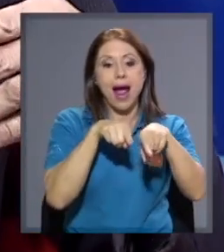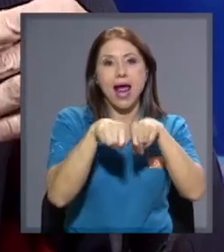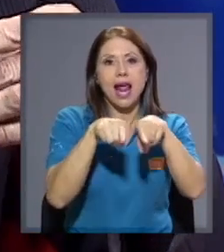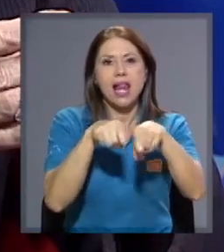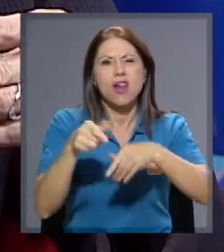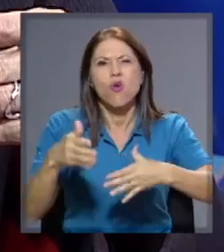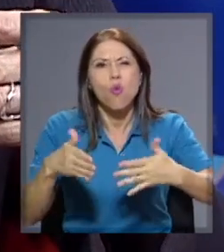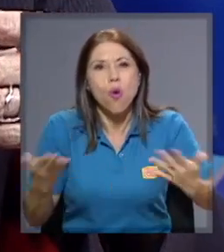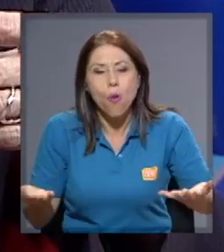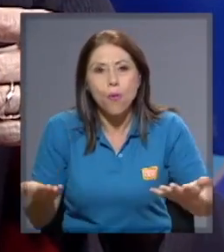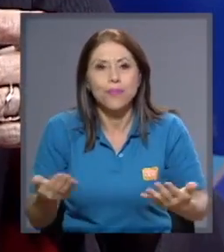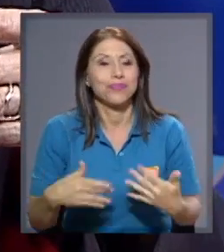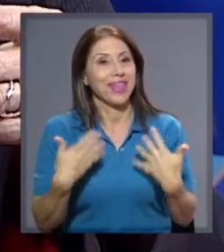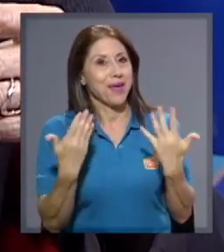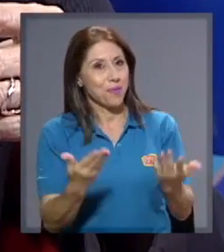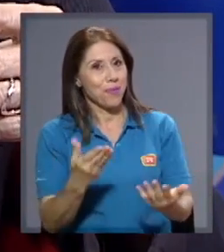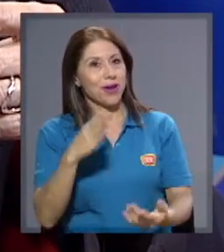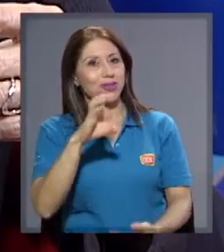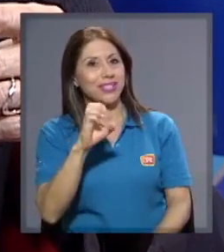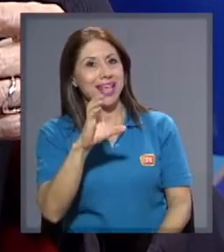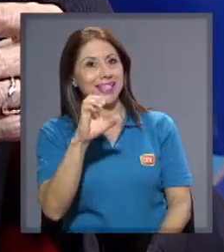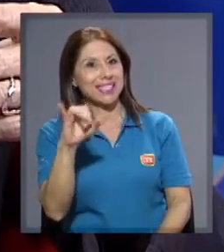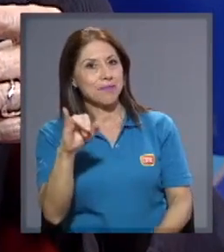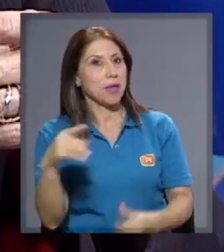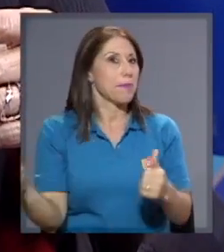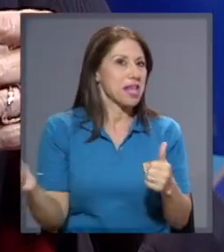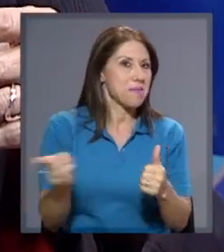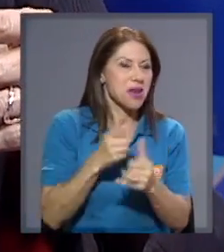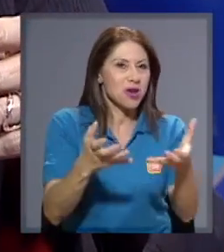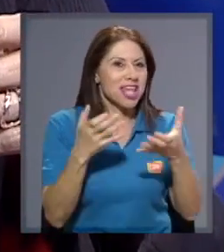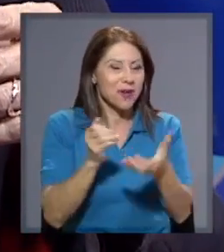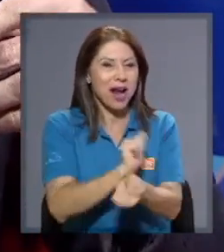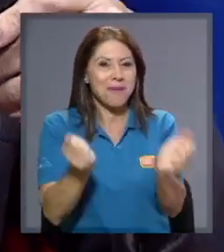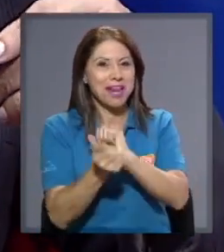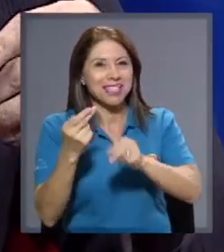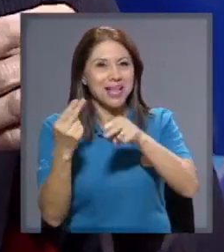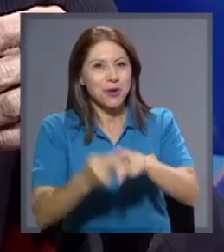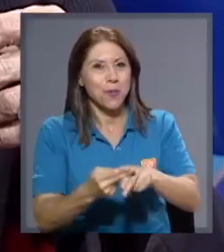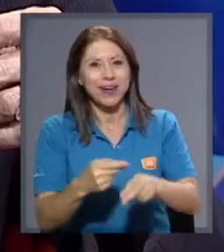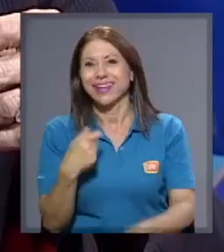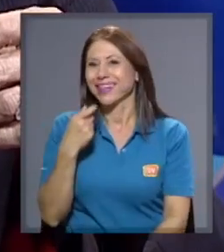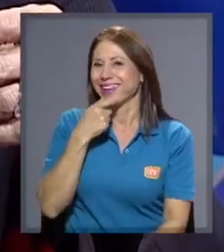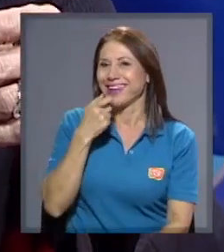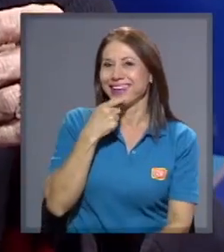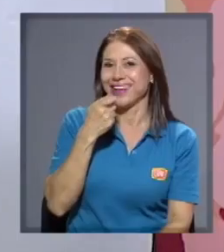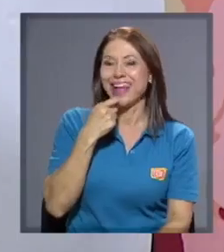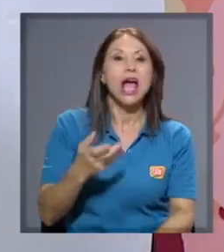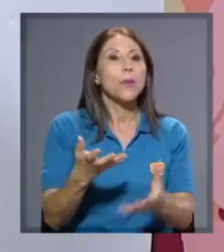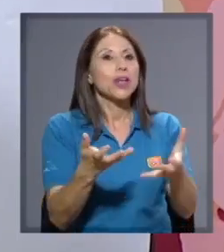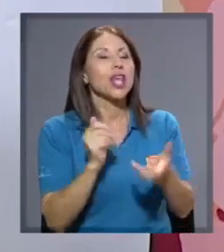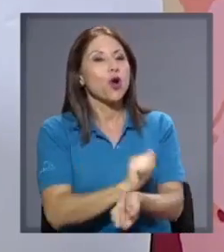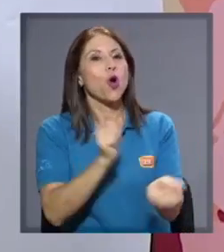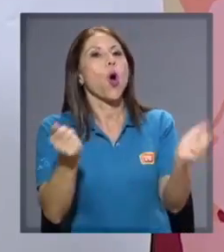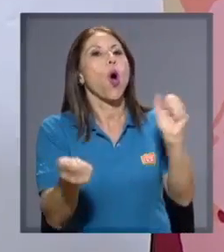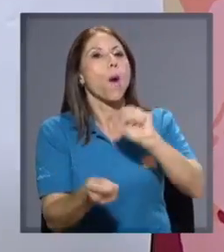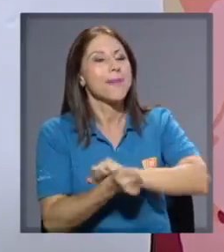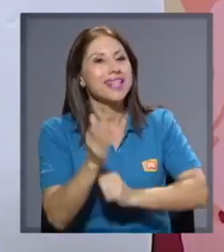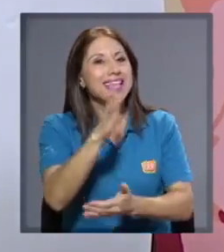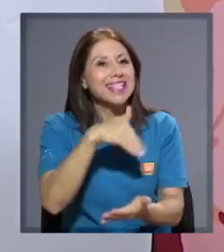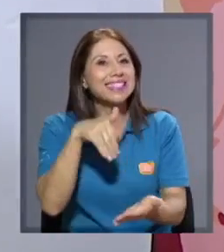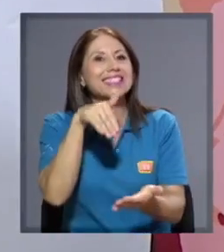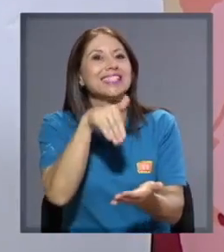regla es mi cerebro cesc y lo primero que quiero decir es que quiero cambiarles el nombre y quiero cambiarles el nombre porque los quiero convertir en centros de innovación